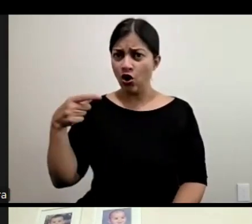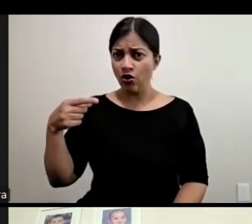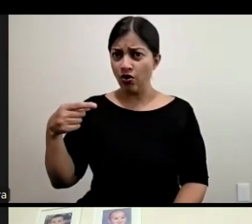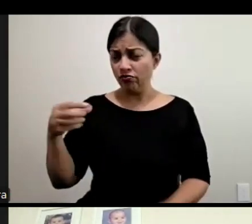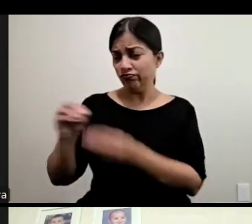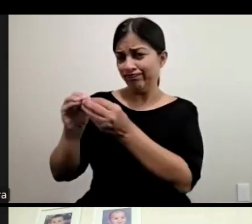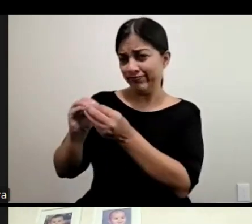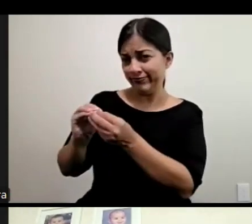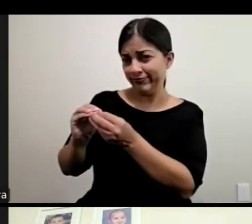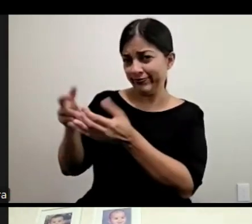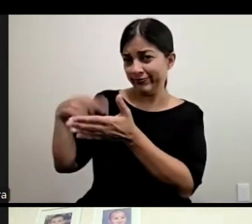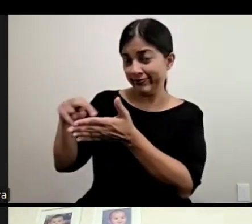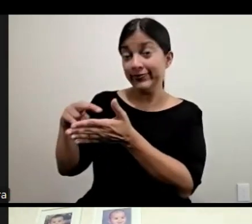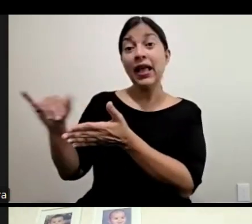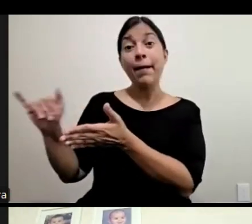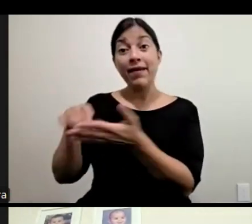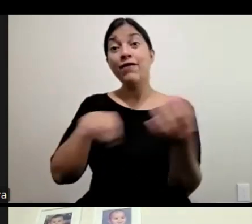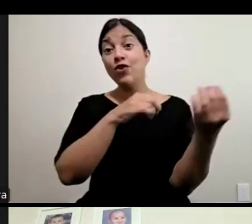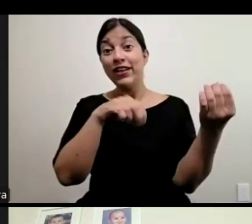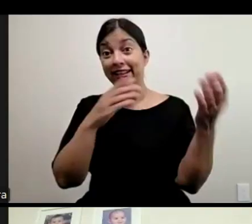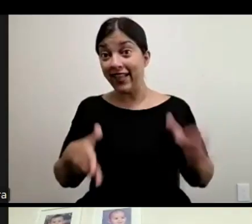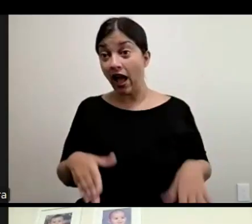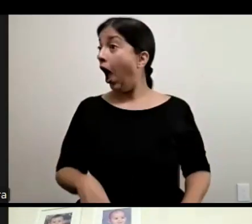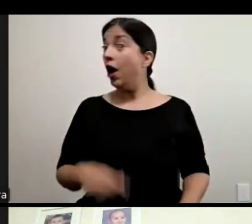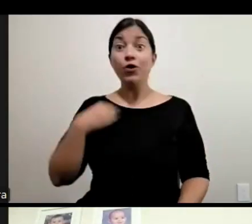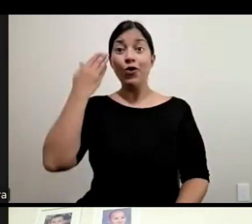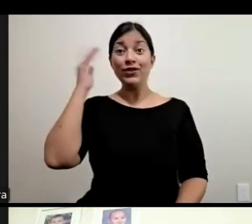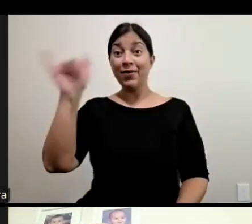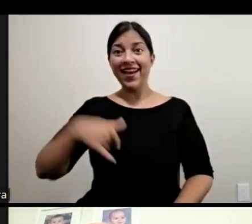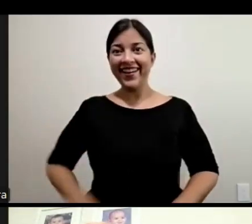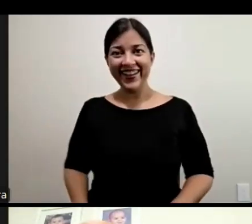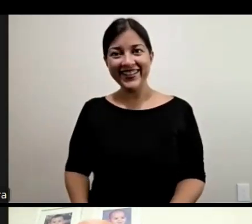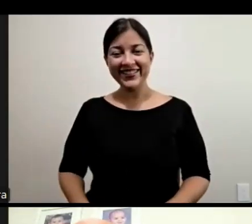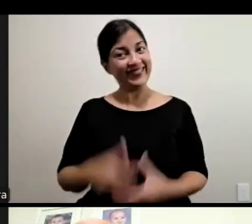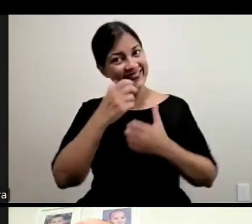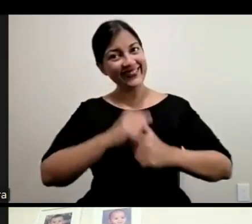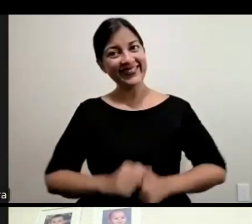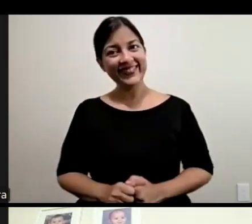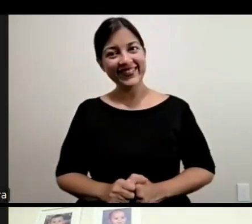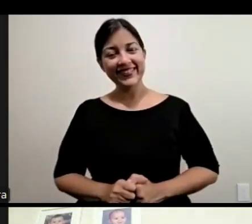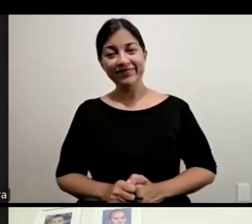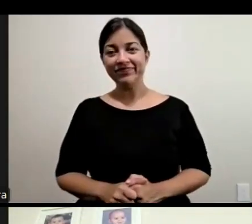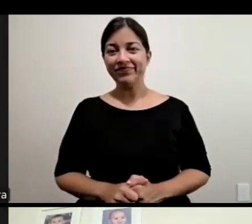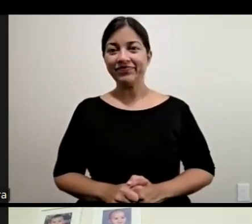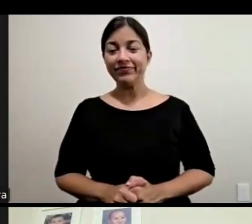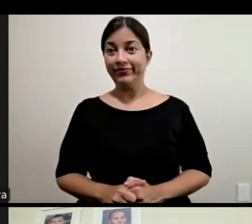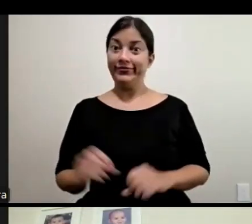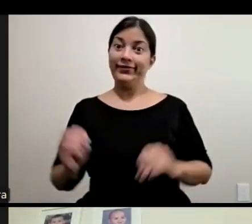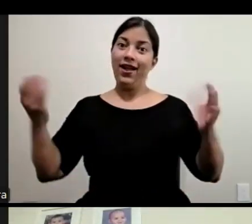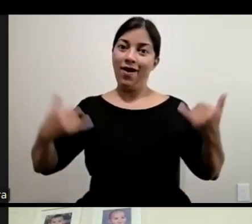era violinista. Pues yo no sabía eso. Ah, mira. ¿Ok? Era Algo que violinista. aprendimos hoy. Claro.